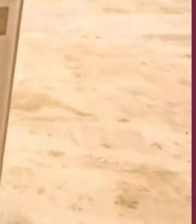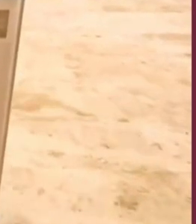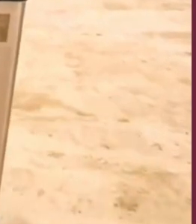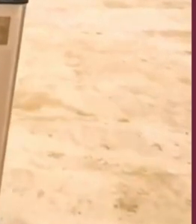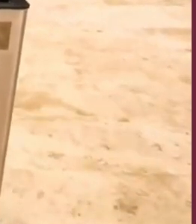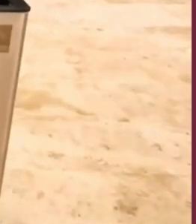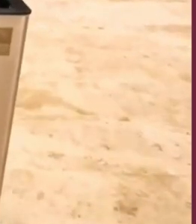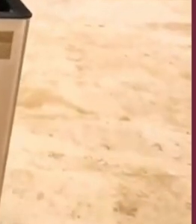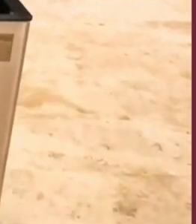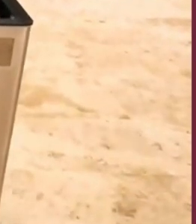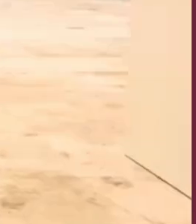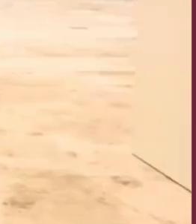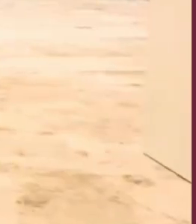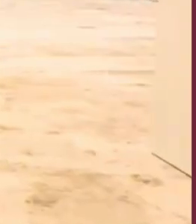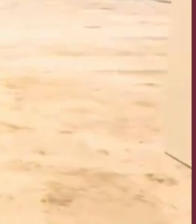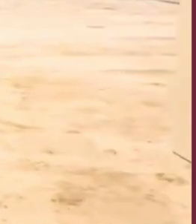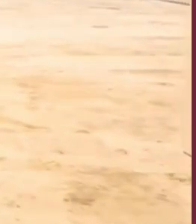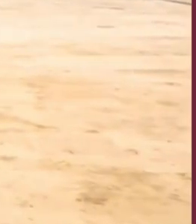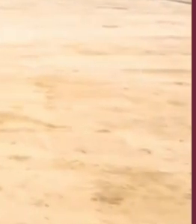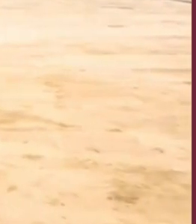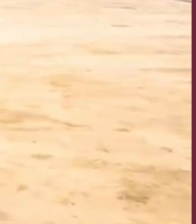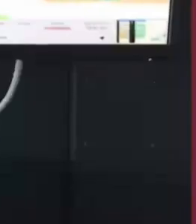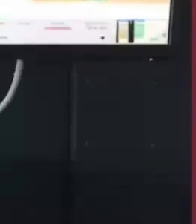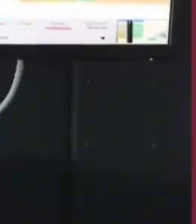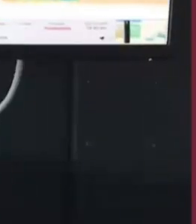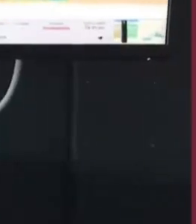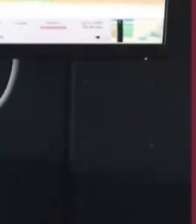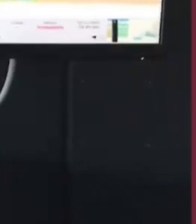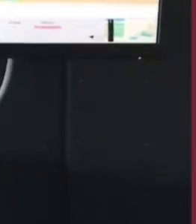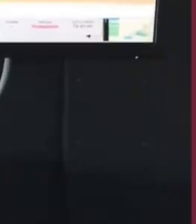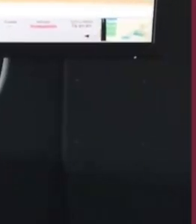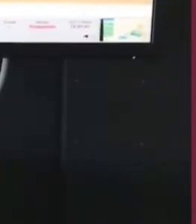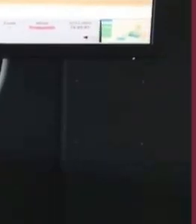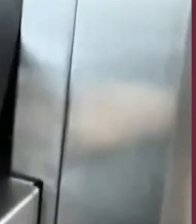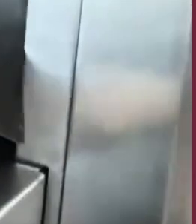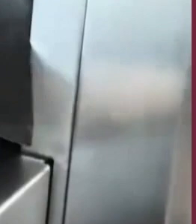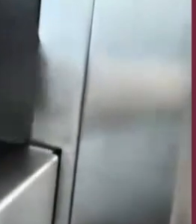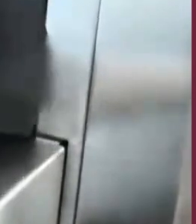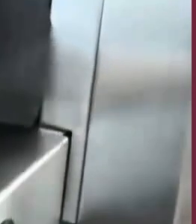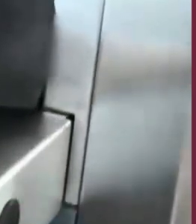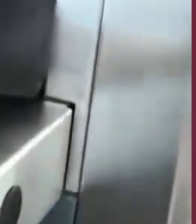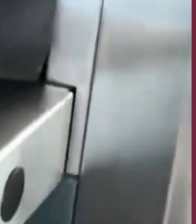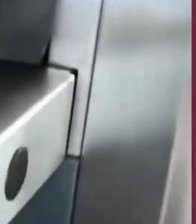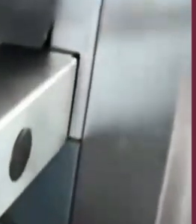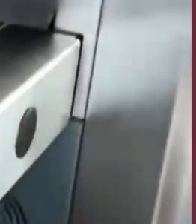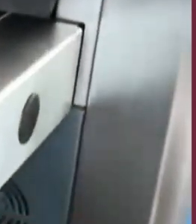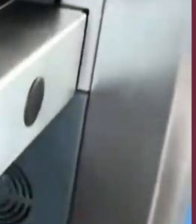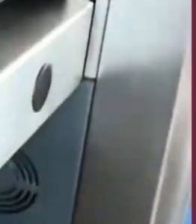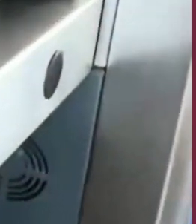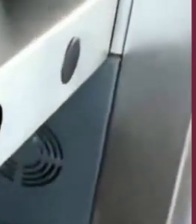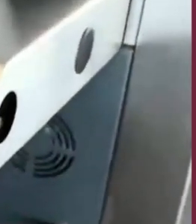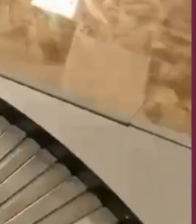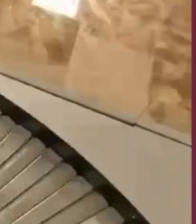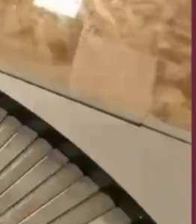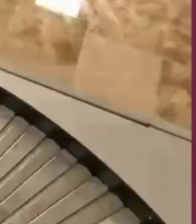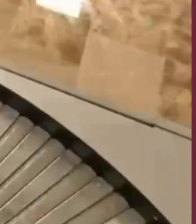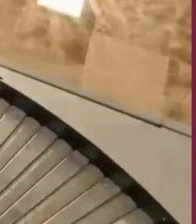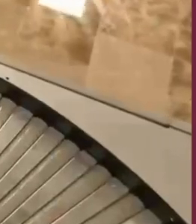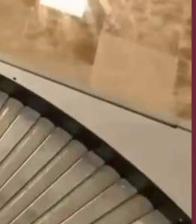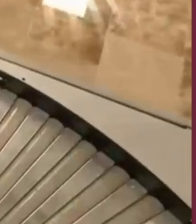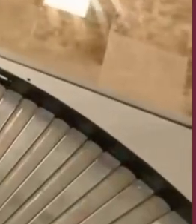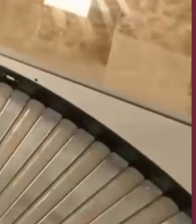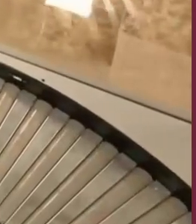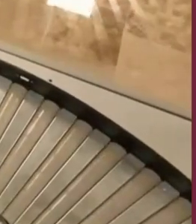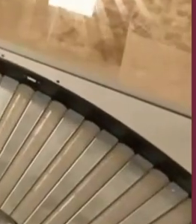con 14 mostradores y 5 accesos electrónicos, 4 líneas de inspección, un sistema de manejo de equipajes de última